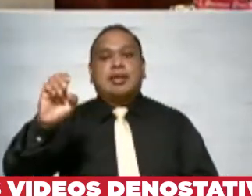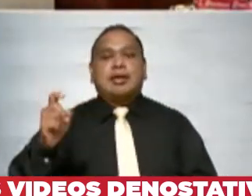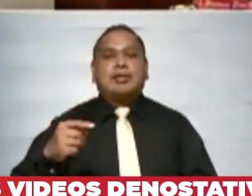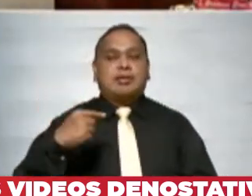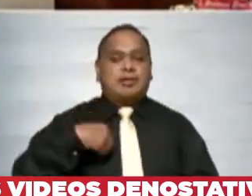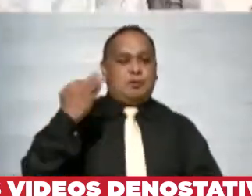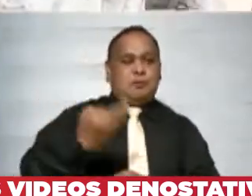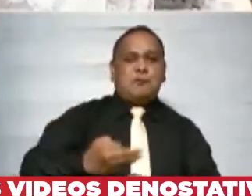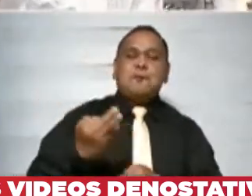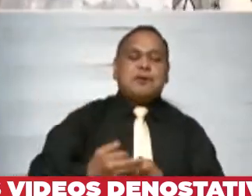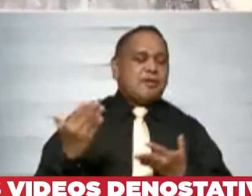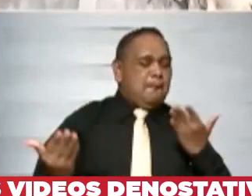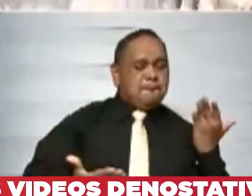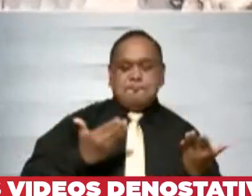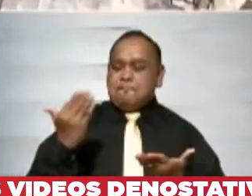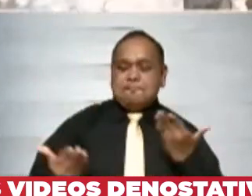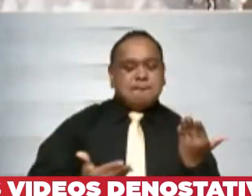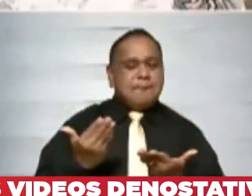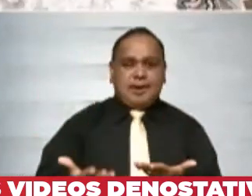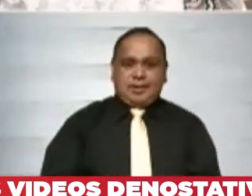me pongo a bailar.